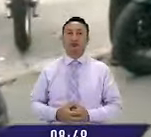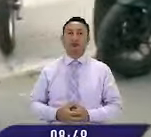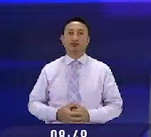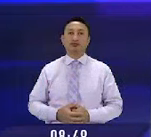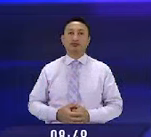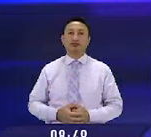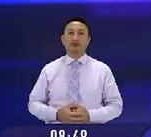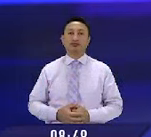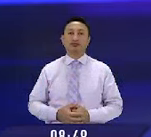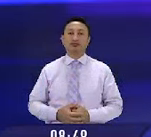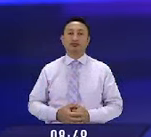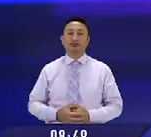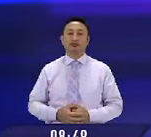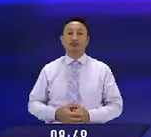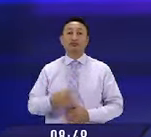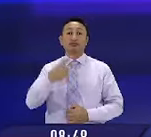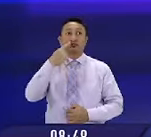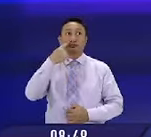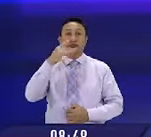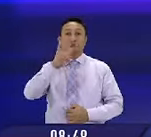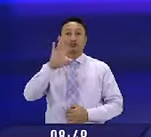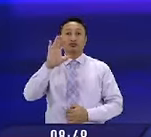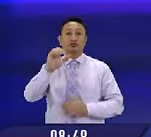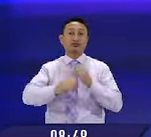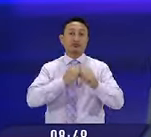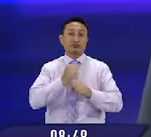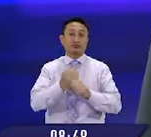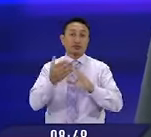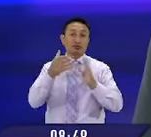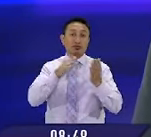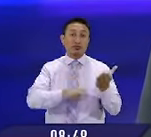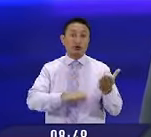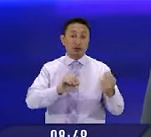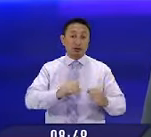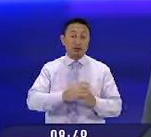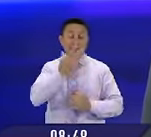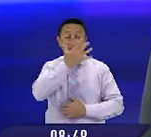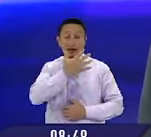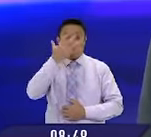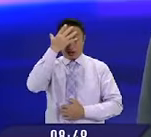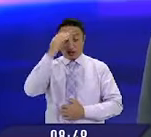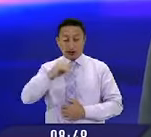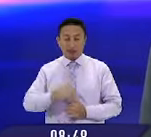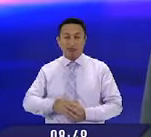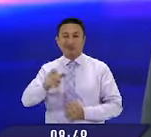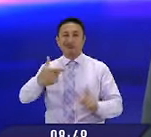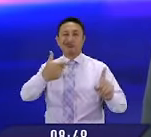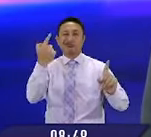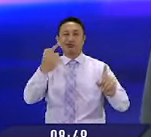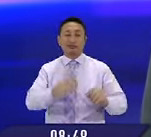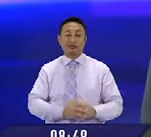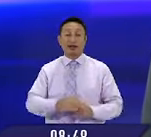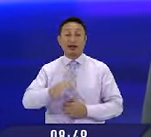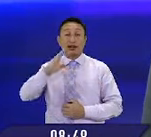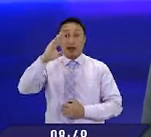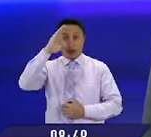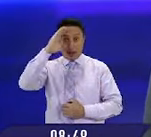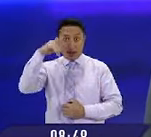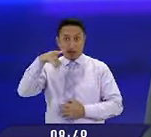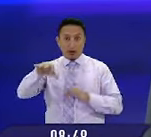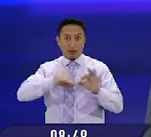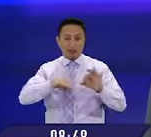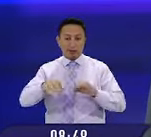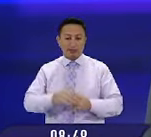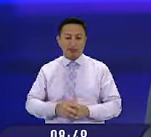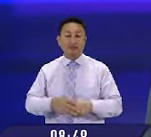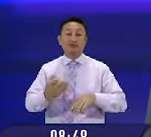Sánchez. Un hombre de 40 años de edad falleció en la ciudad de Esmeraldas, víctima de sicariato. La Policía Nacional indicó